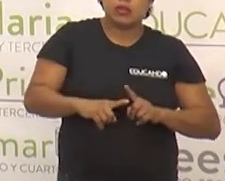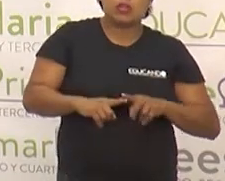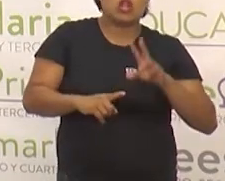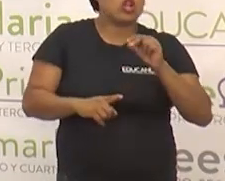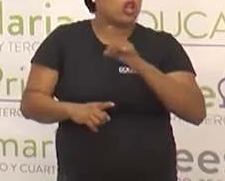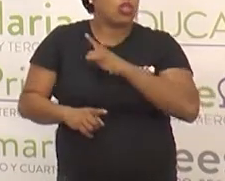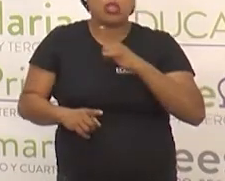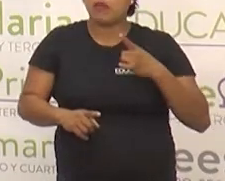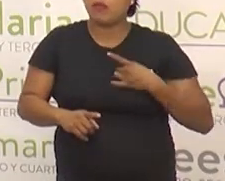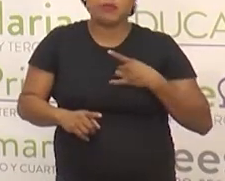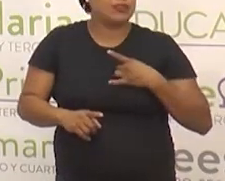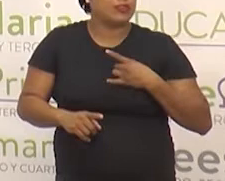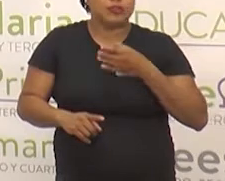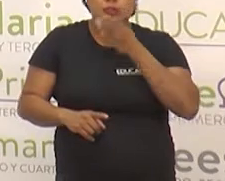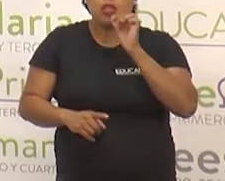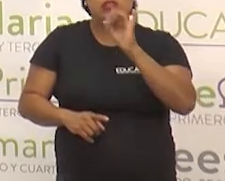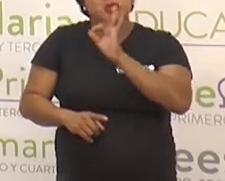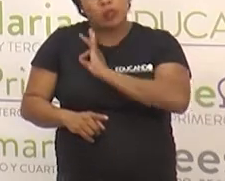artificiales,